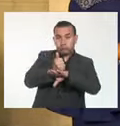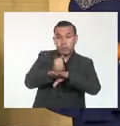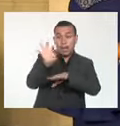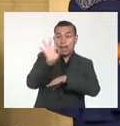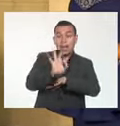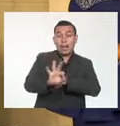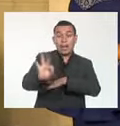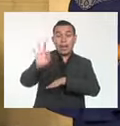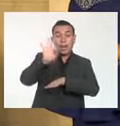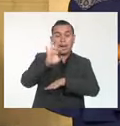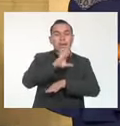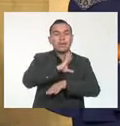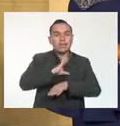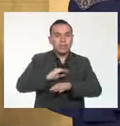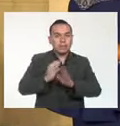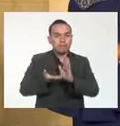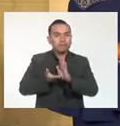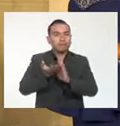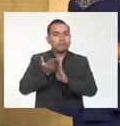siempre soñamos.